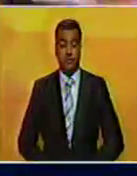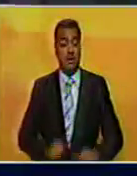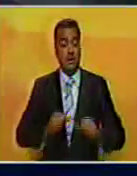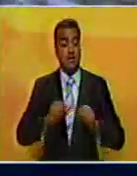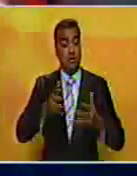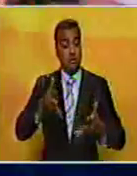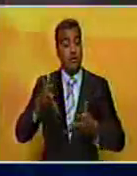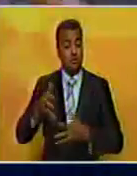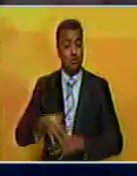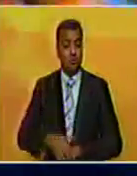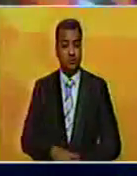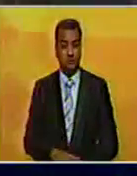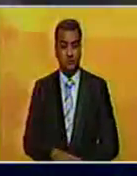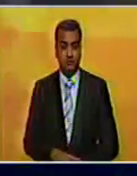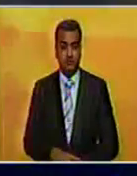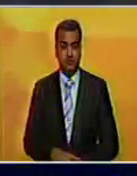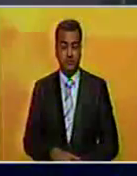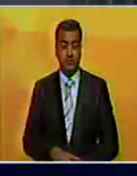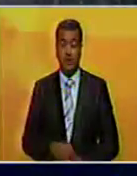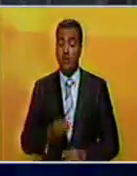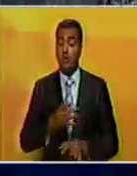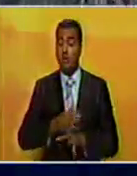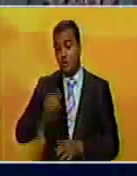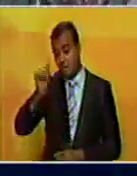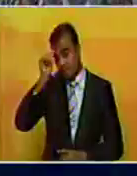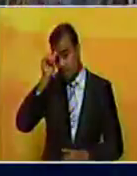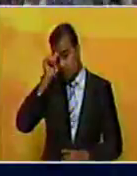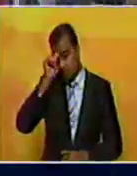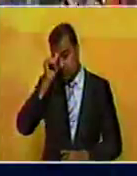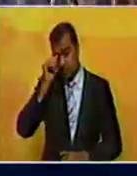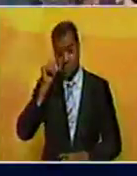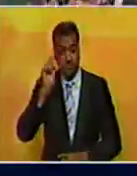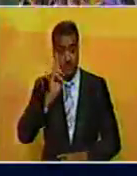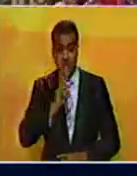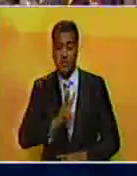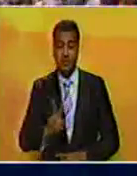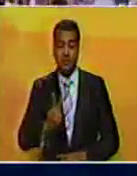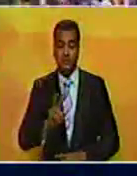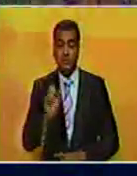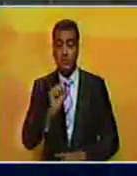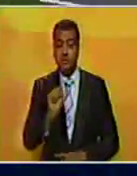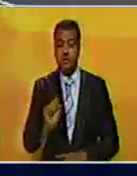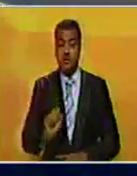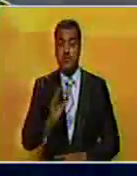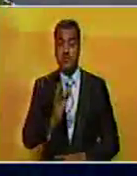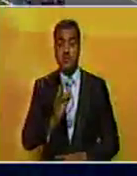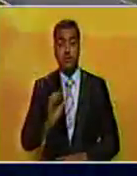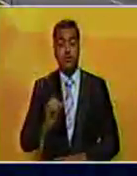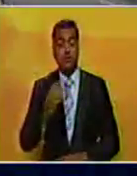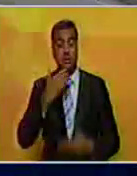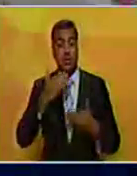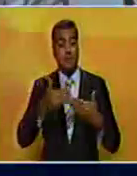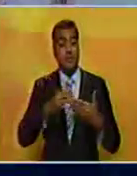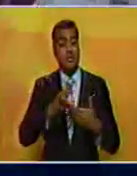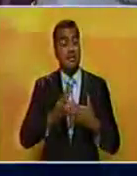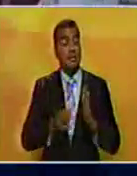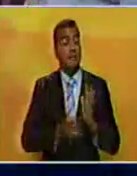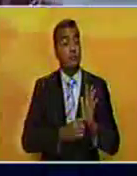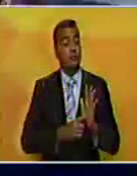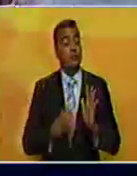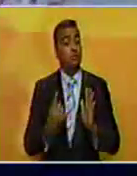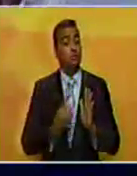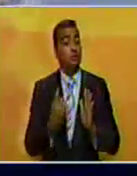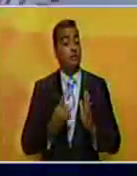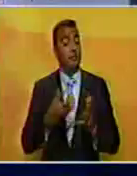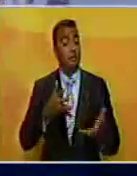triunfo en el Gran Premio de Bélgica disputado este domingo, como es habitual en Spa-Francorchamps, y acortar a 7 puntos la ventaja